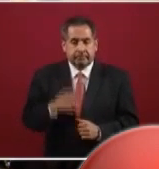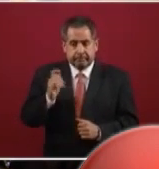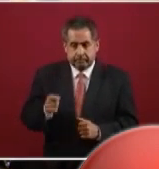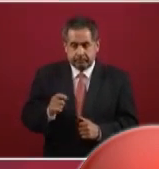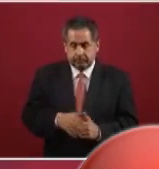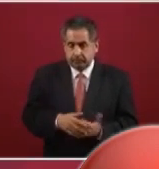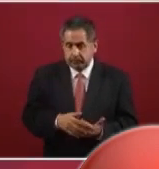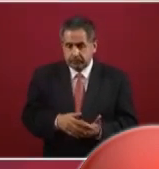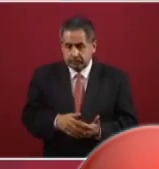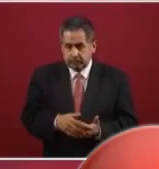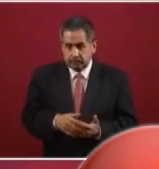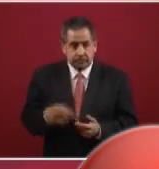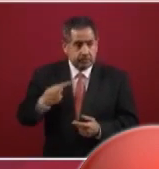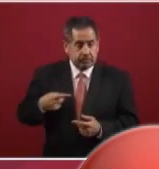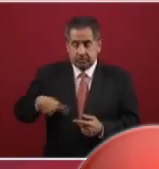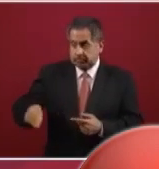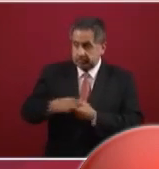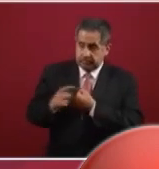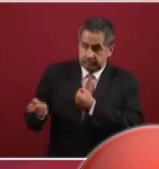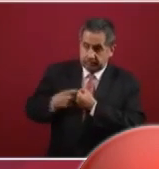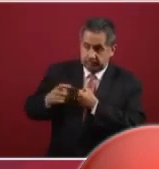de los asegurados